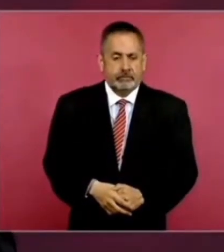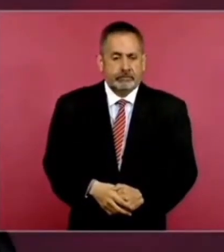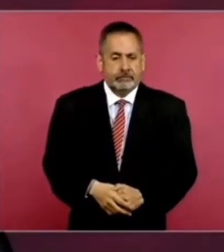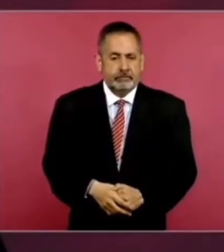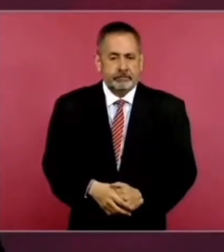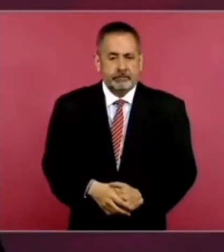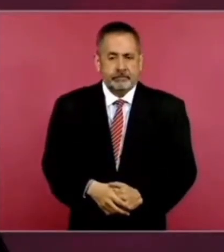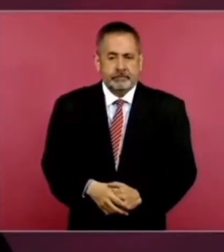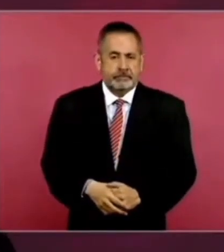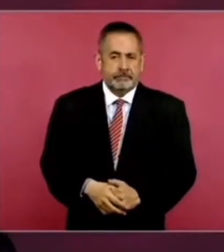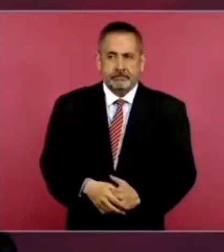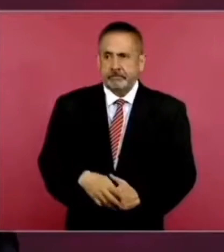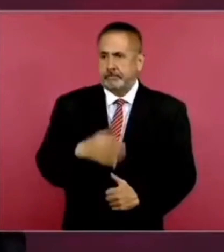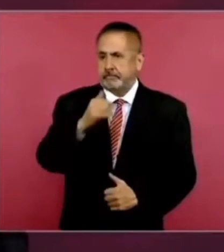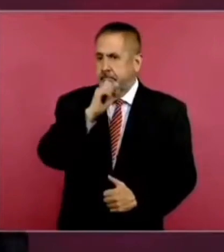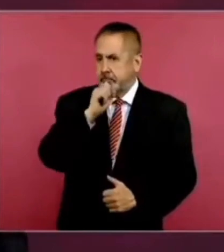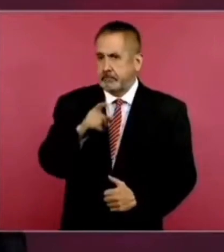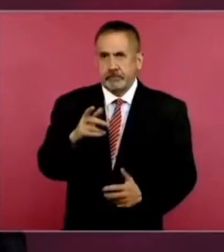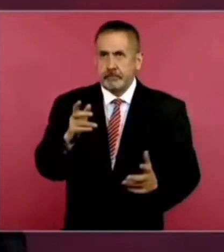Y que cuando menos